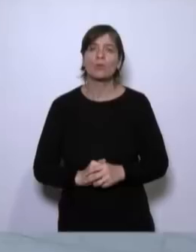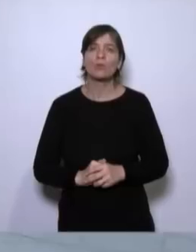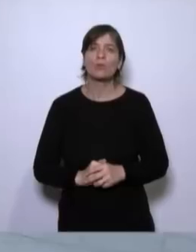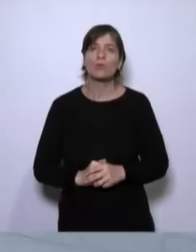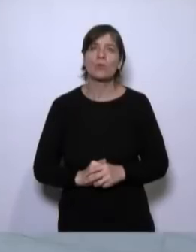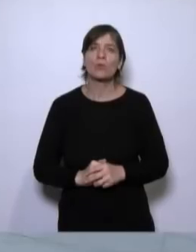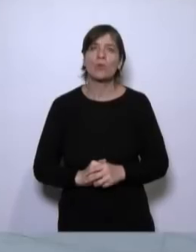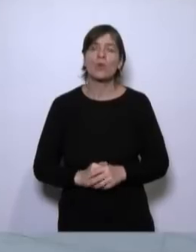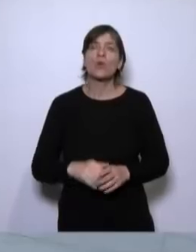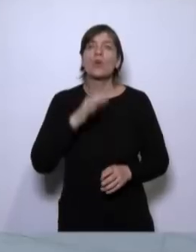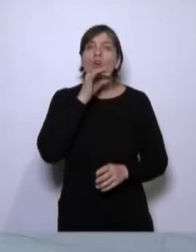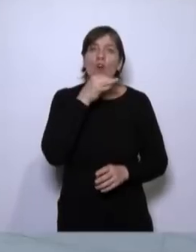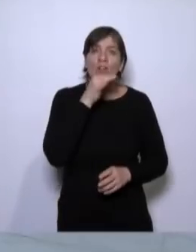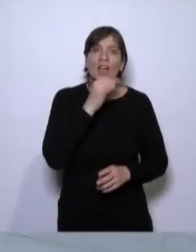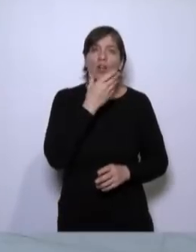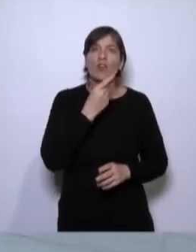nosotros.